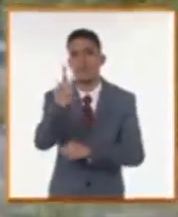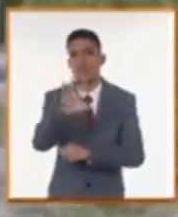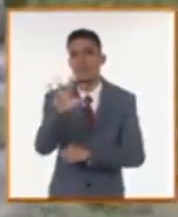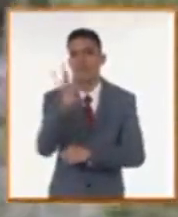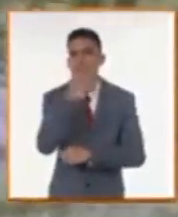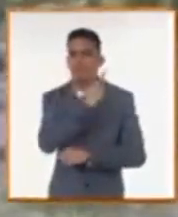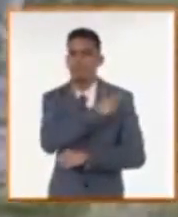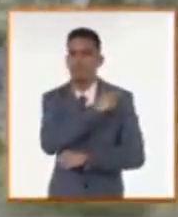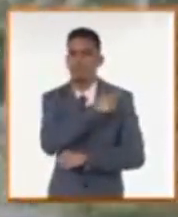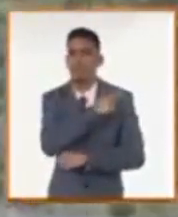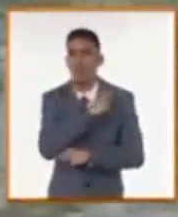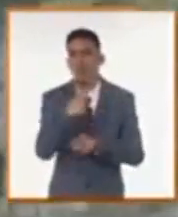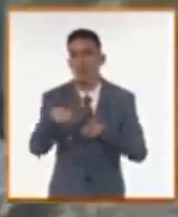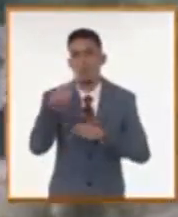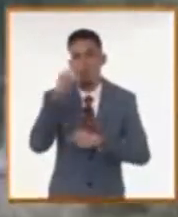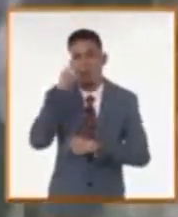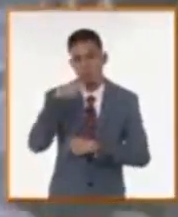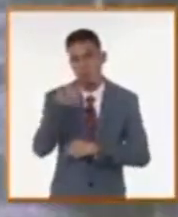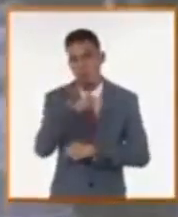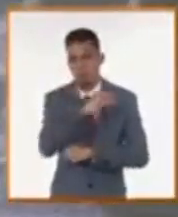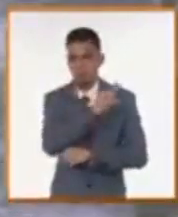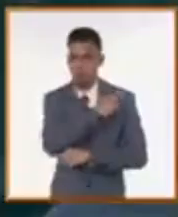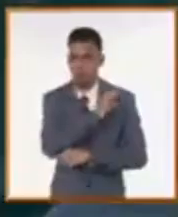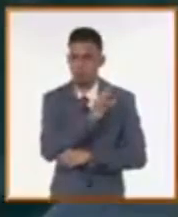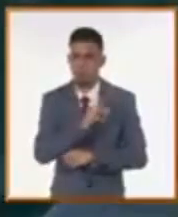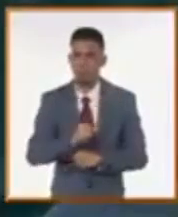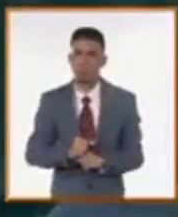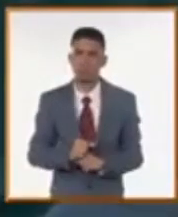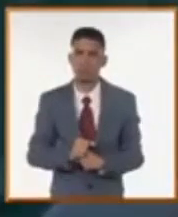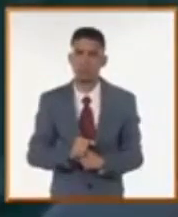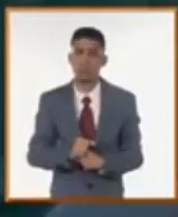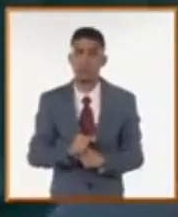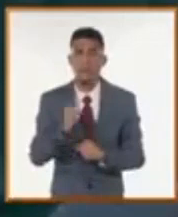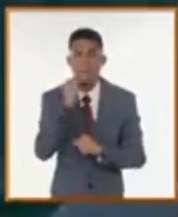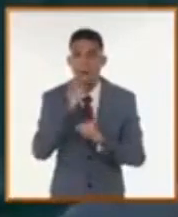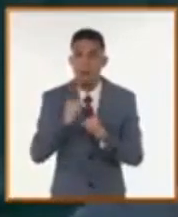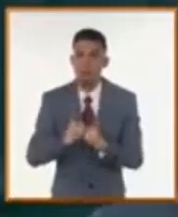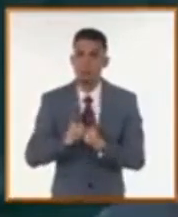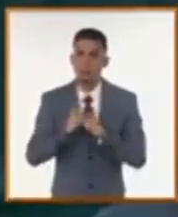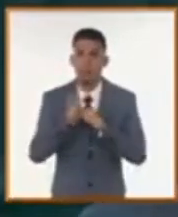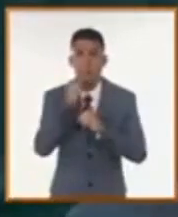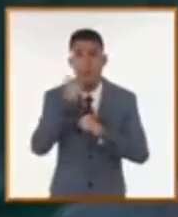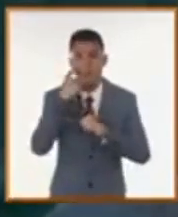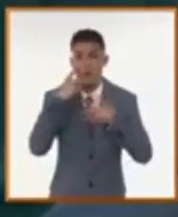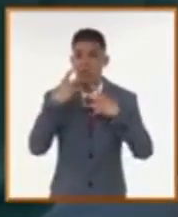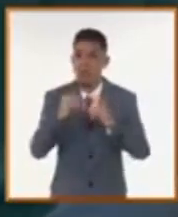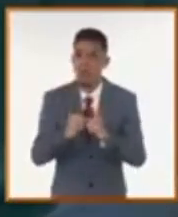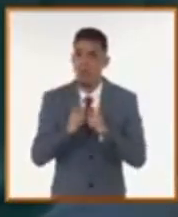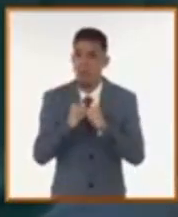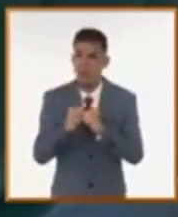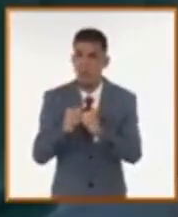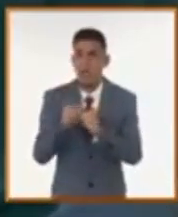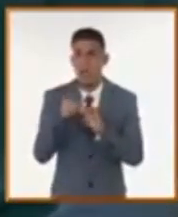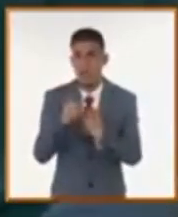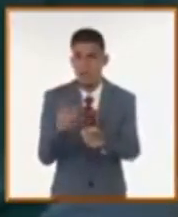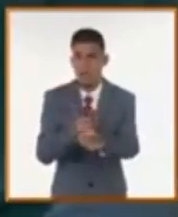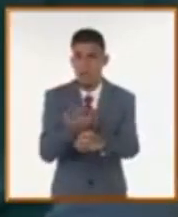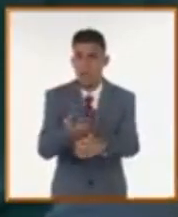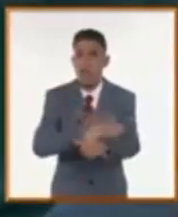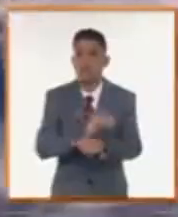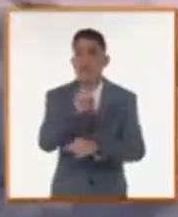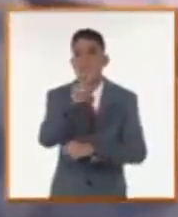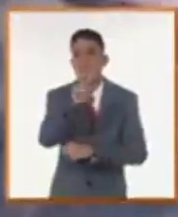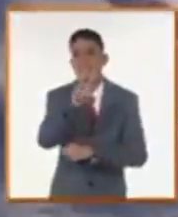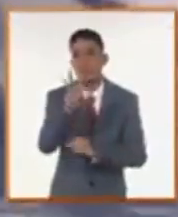el general Valeriano. Para mí fue el más fuerte de los combates que hubo allí antes del 23 de